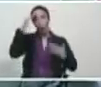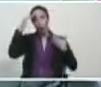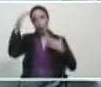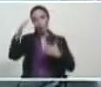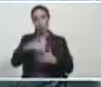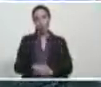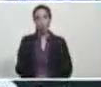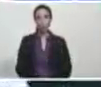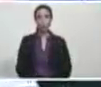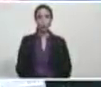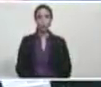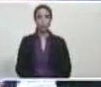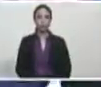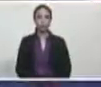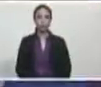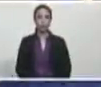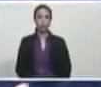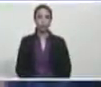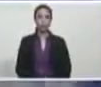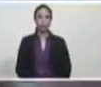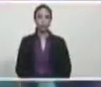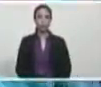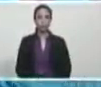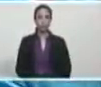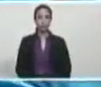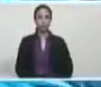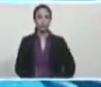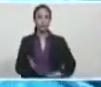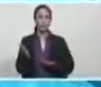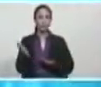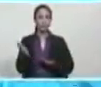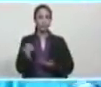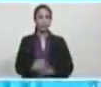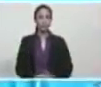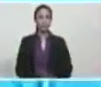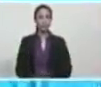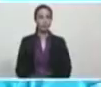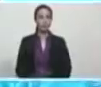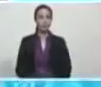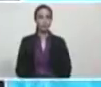Bolivariana. ¡Que viva la Fuerza Armada Nacional Bolivariana!